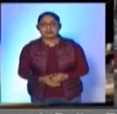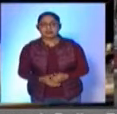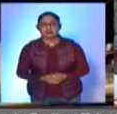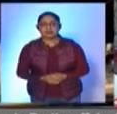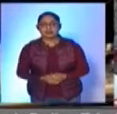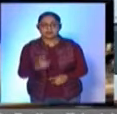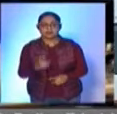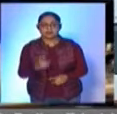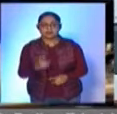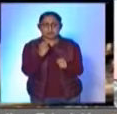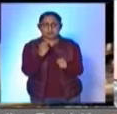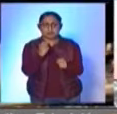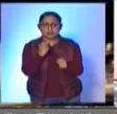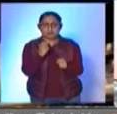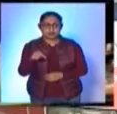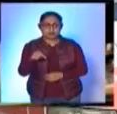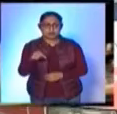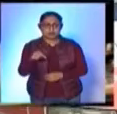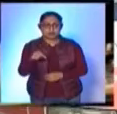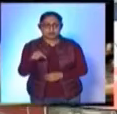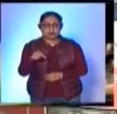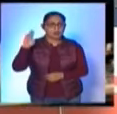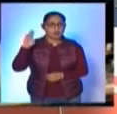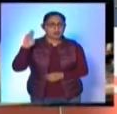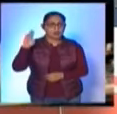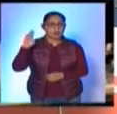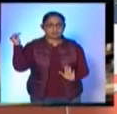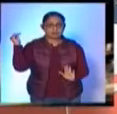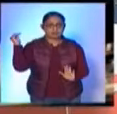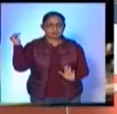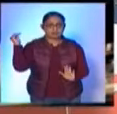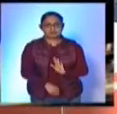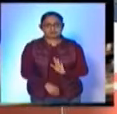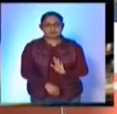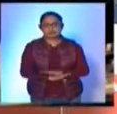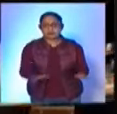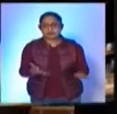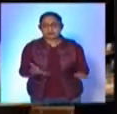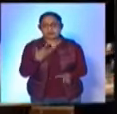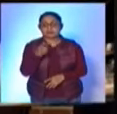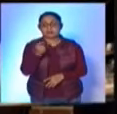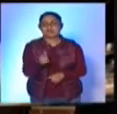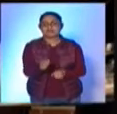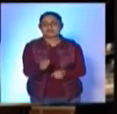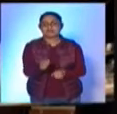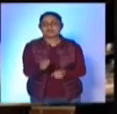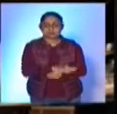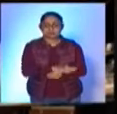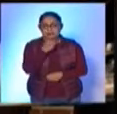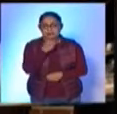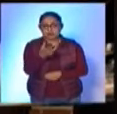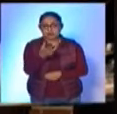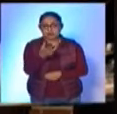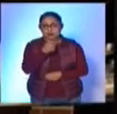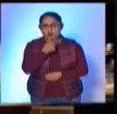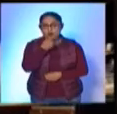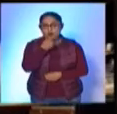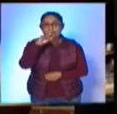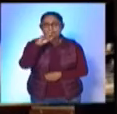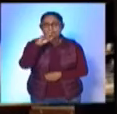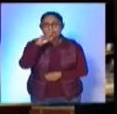El transporte público en Michoacán se declara en quiebra por efecto de la pandemia, señaló en la entrevista José Martínez